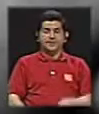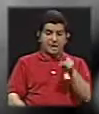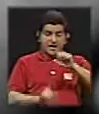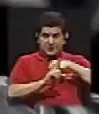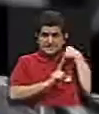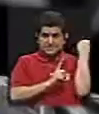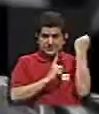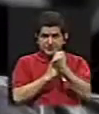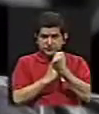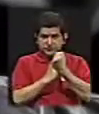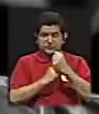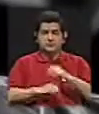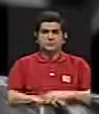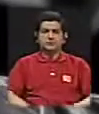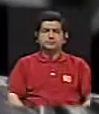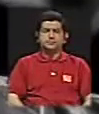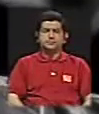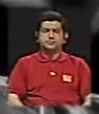punto,